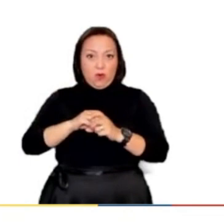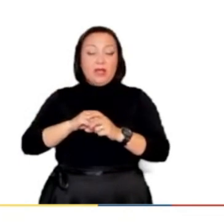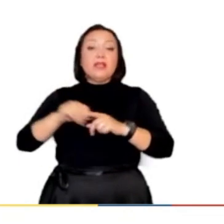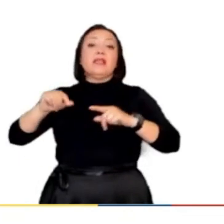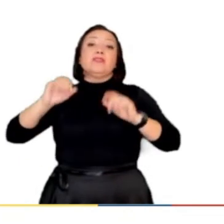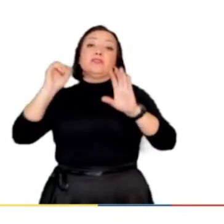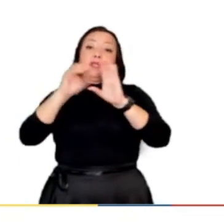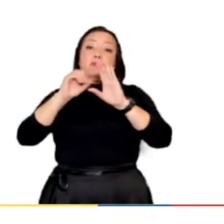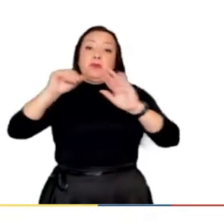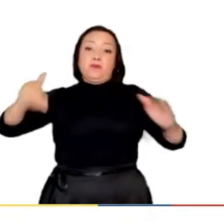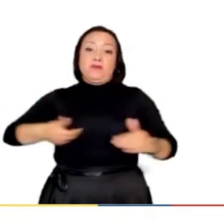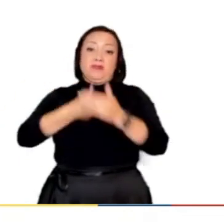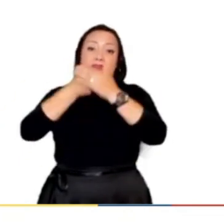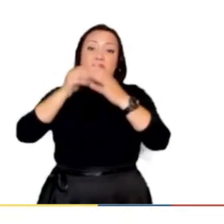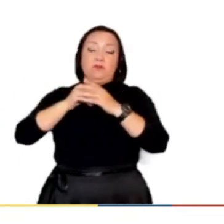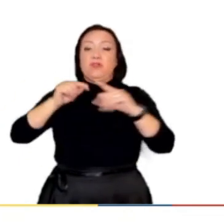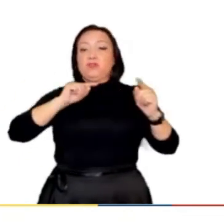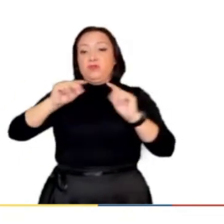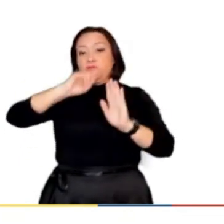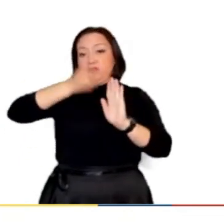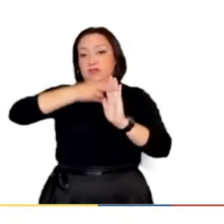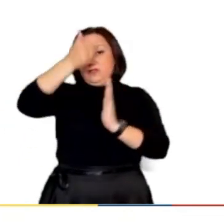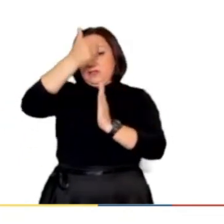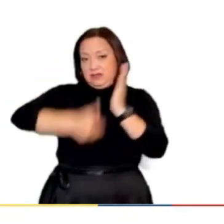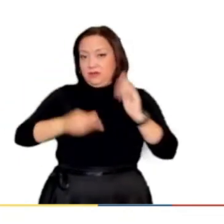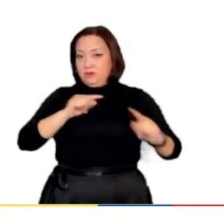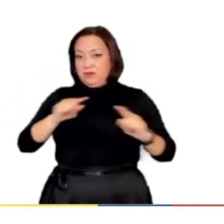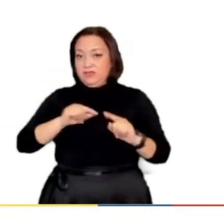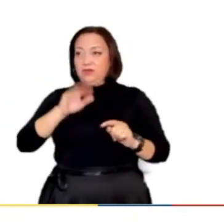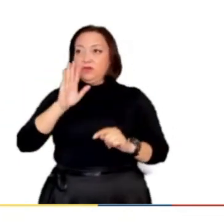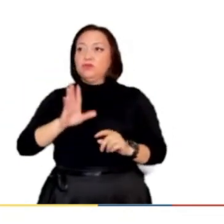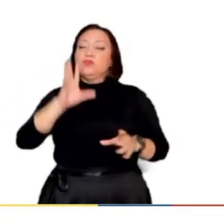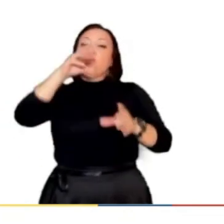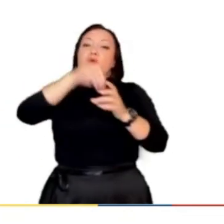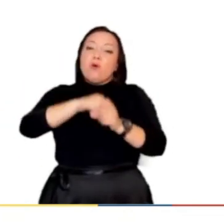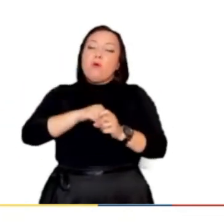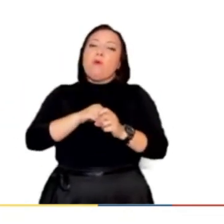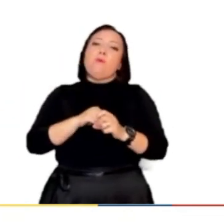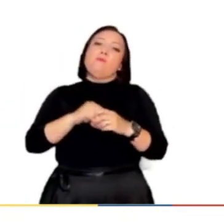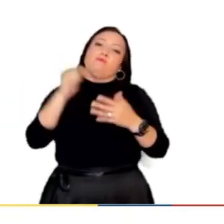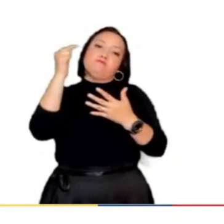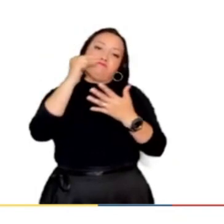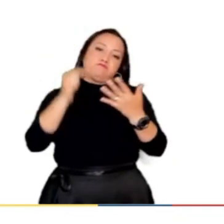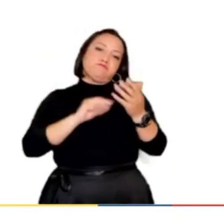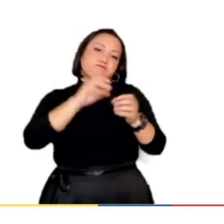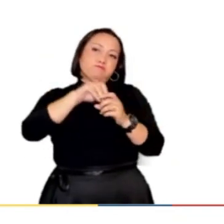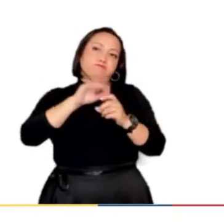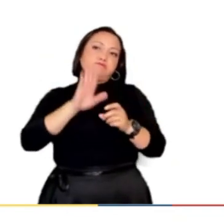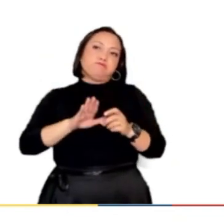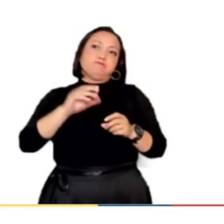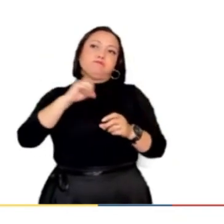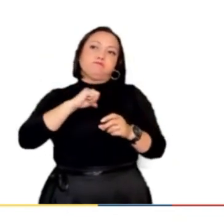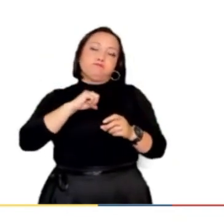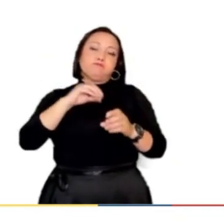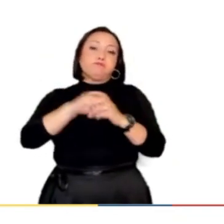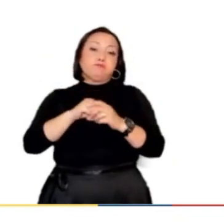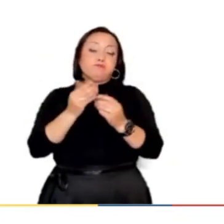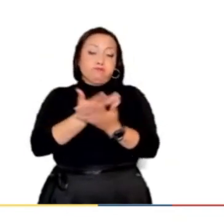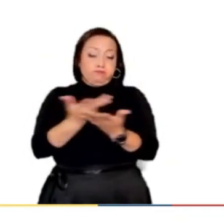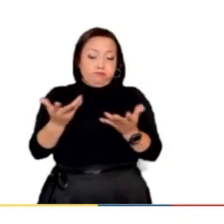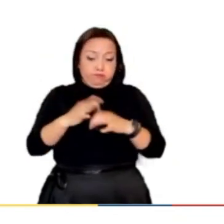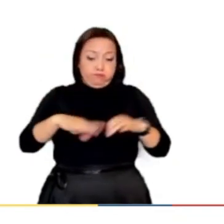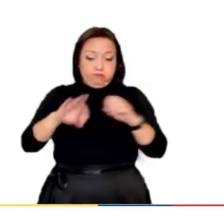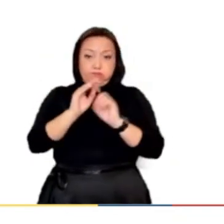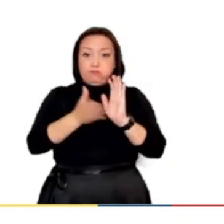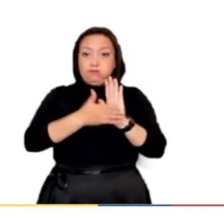Banco de la República. Están íntegramente integrados los elementos tanto operativos como sustanciales de la